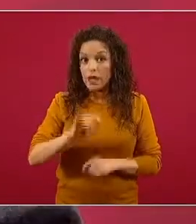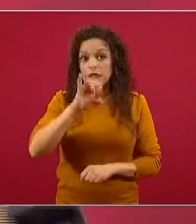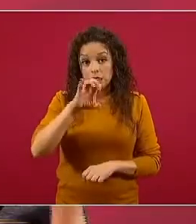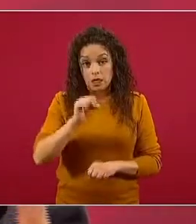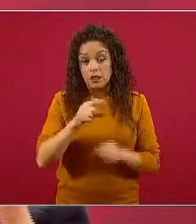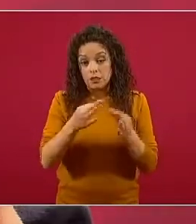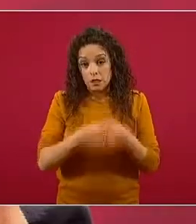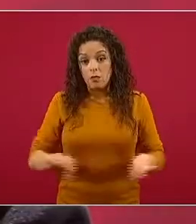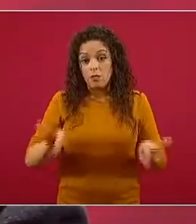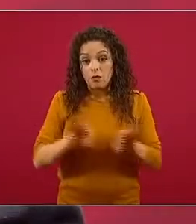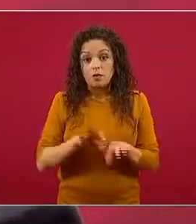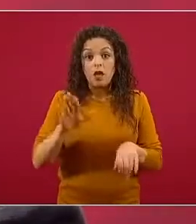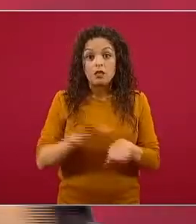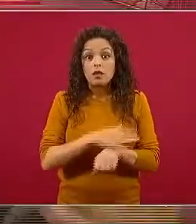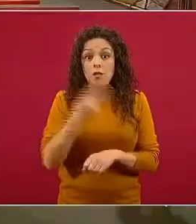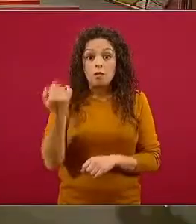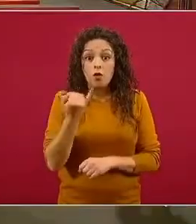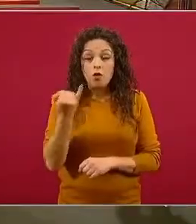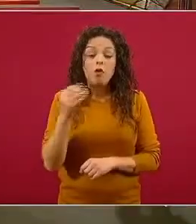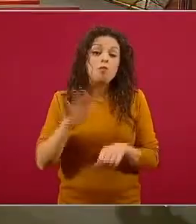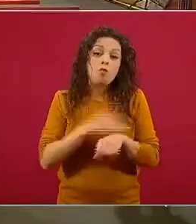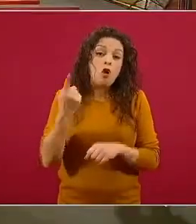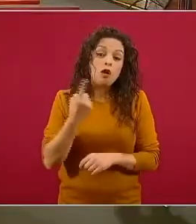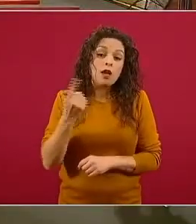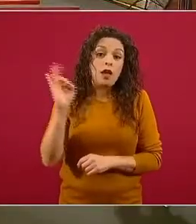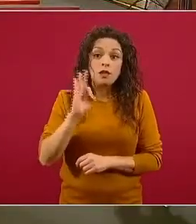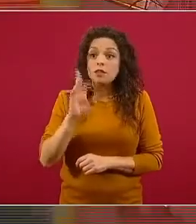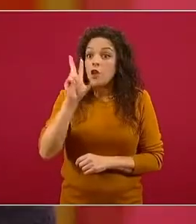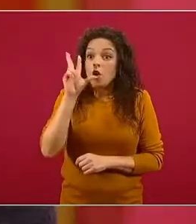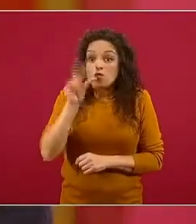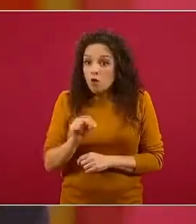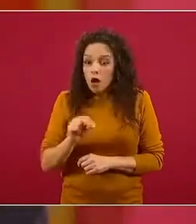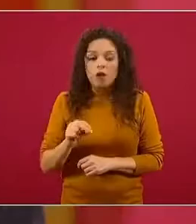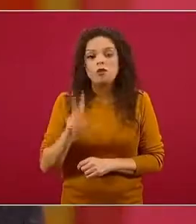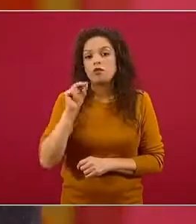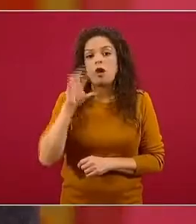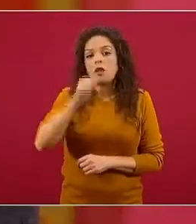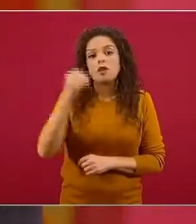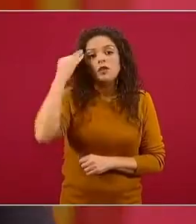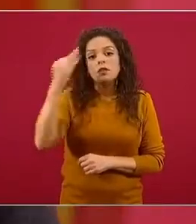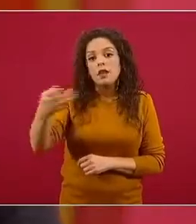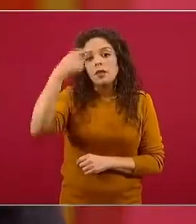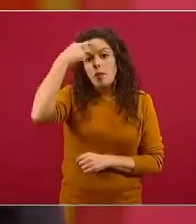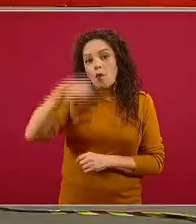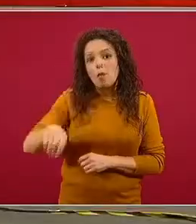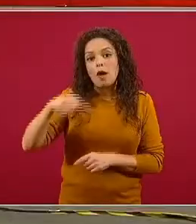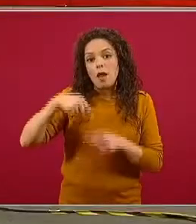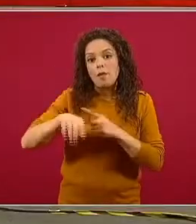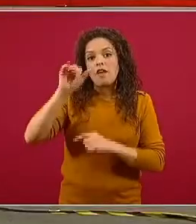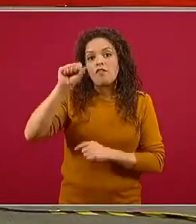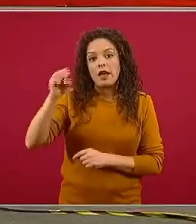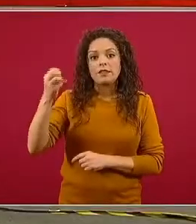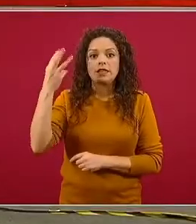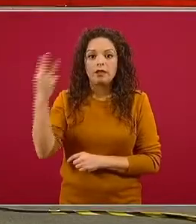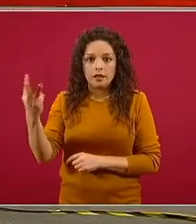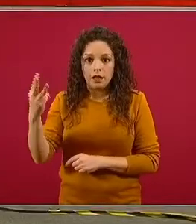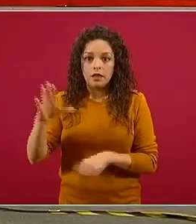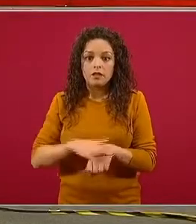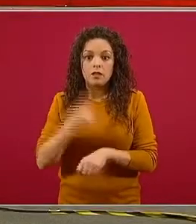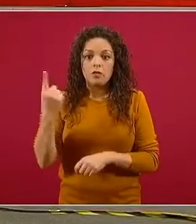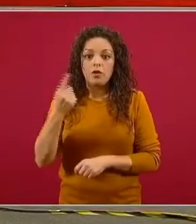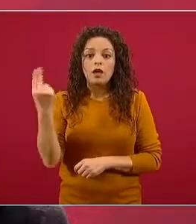si no, no da tiempo de completar la fase 3, que requiere un reclutamiento de varias personas. Janssen está